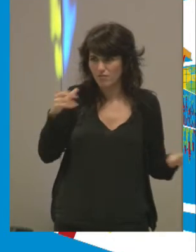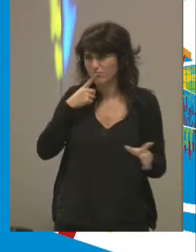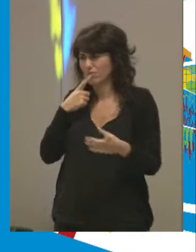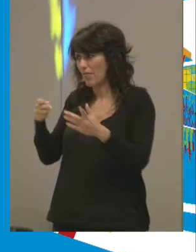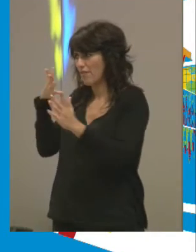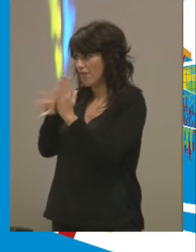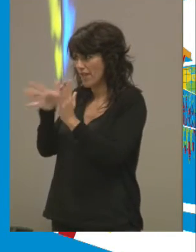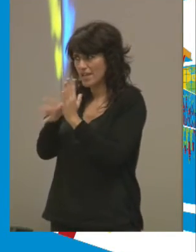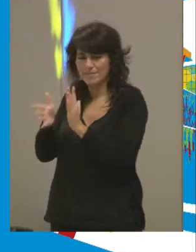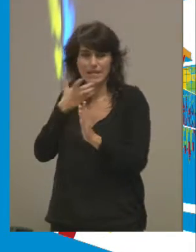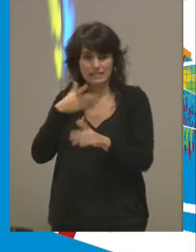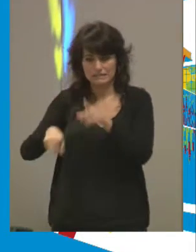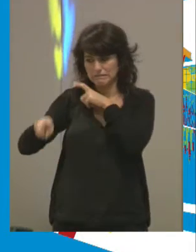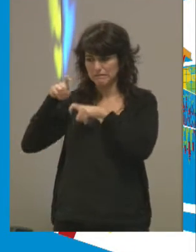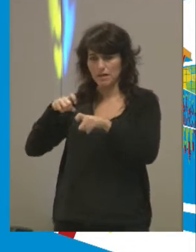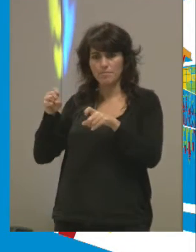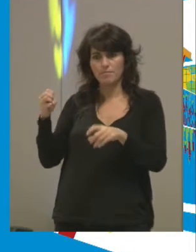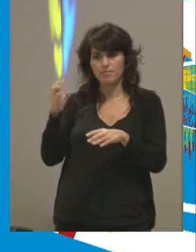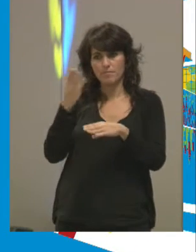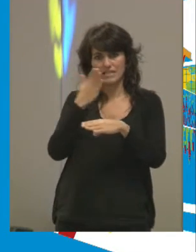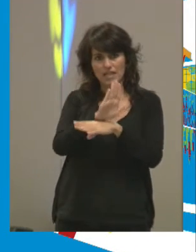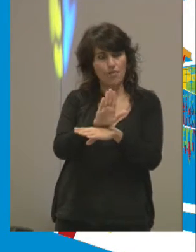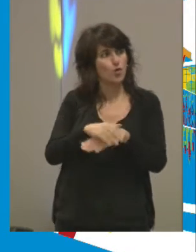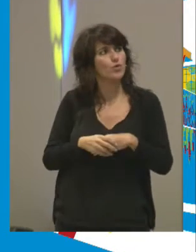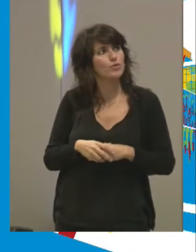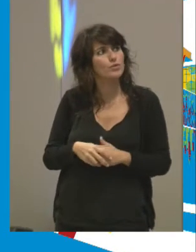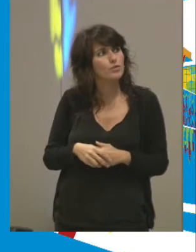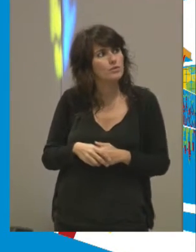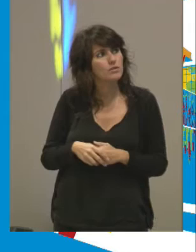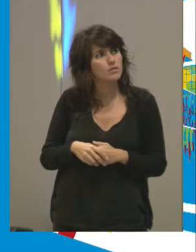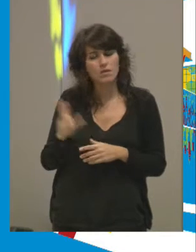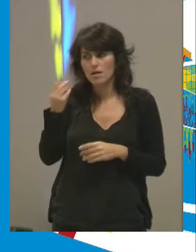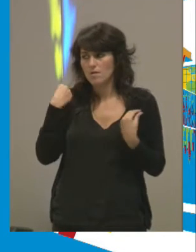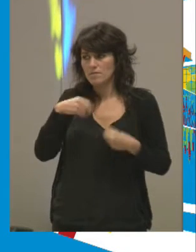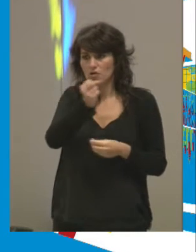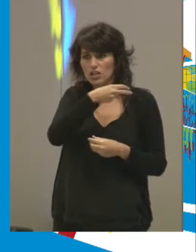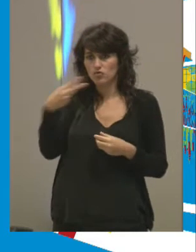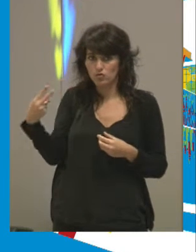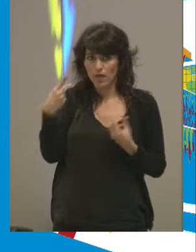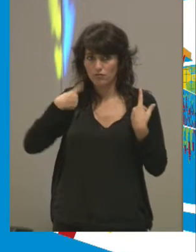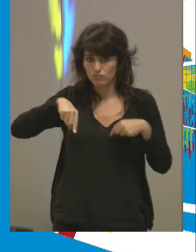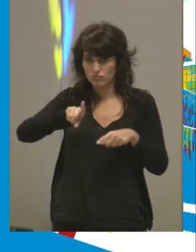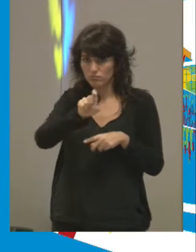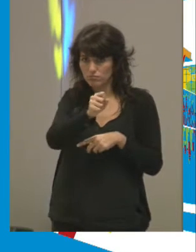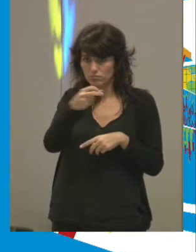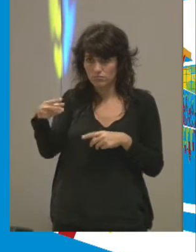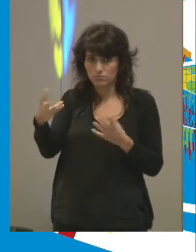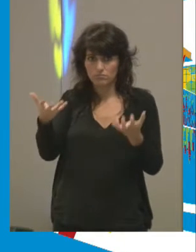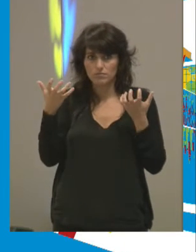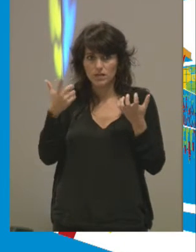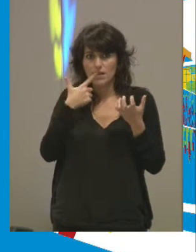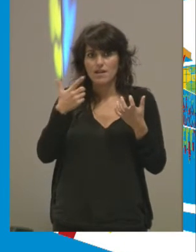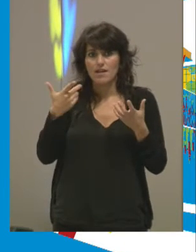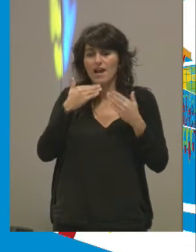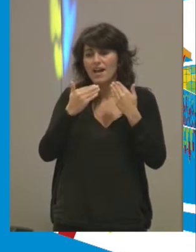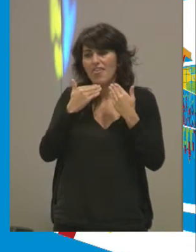explicar. Si volvemos a la presentación, que es los resultados que obtenemos de este estudio. En definitiva, lo que hemos conseguido